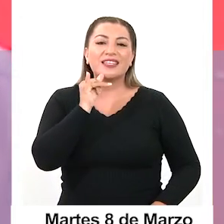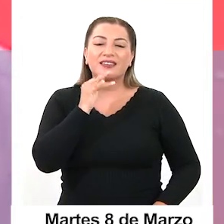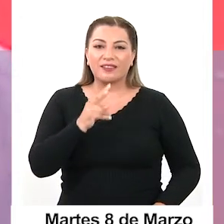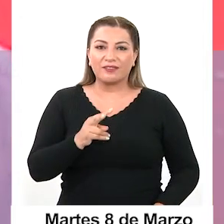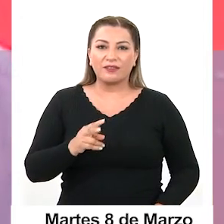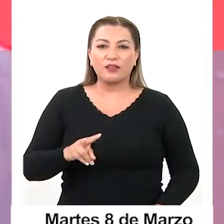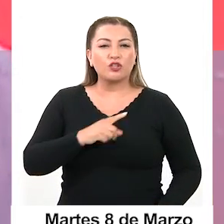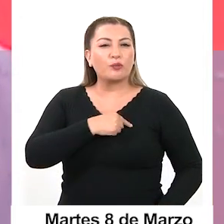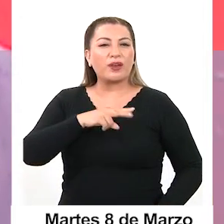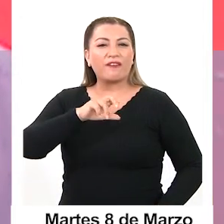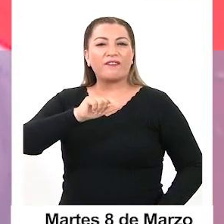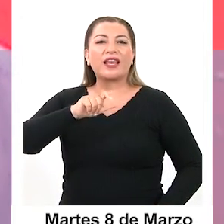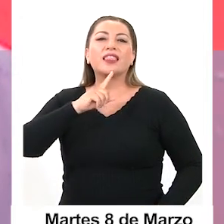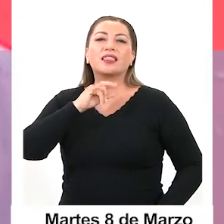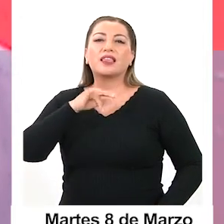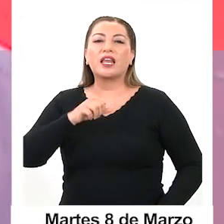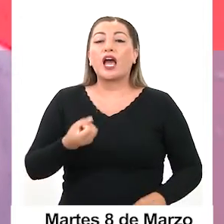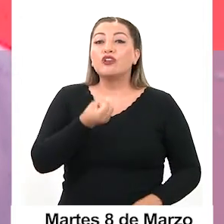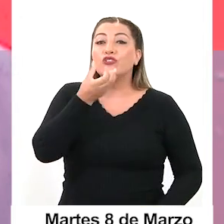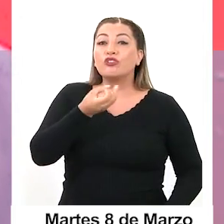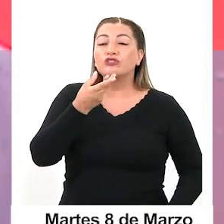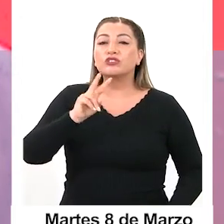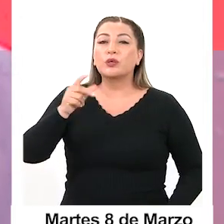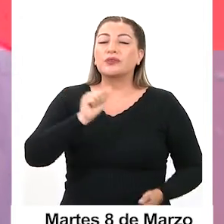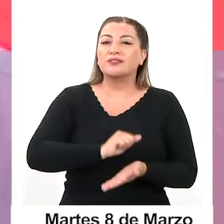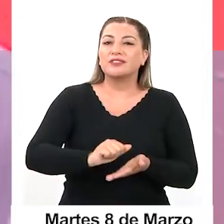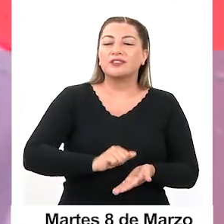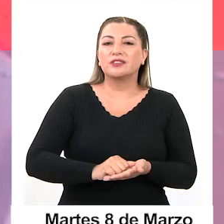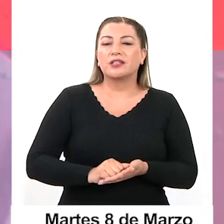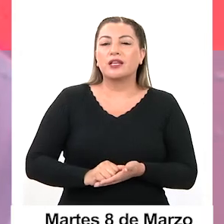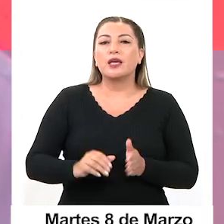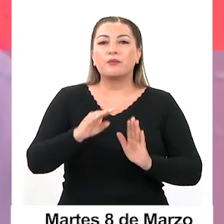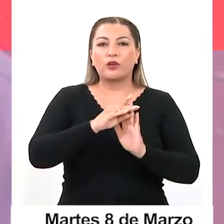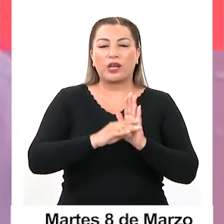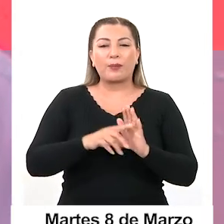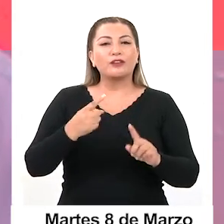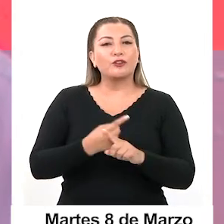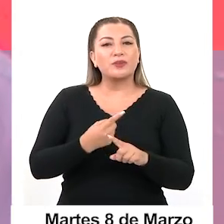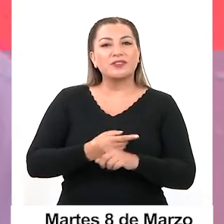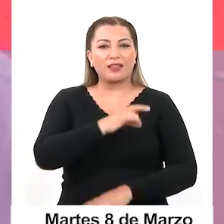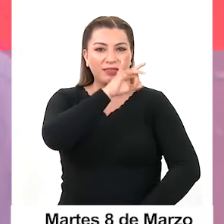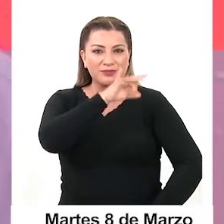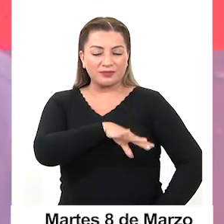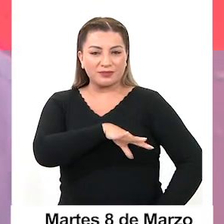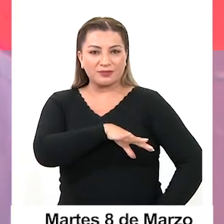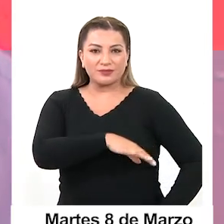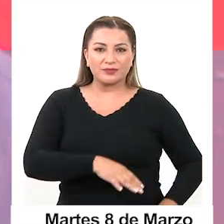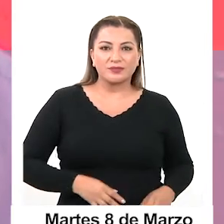oportunidad con Valentina Rosas, quien es subdirectora del programa Tenemos que hablar de Chile.